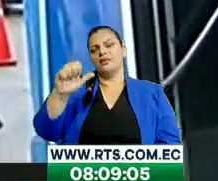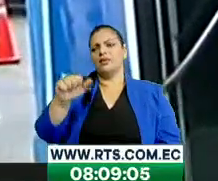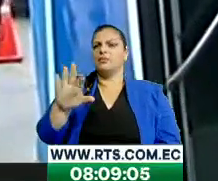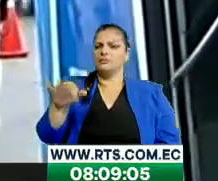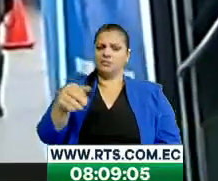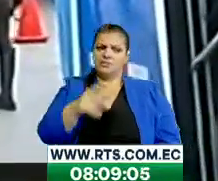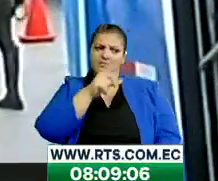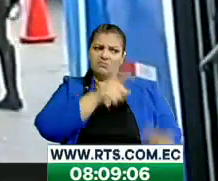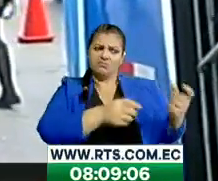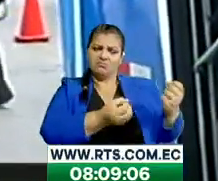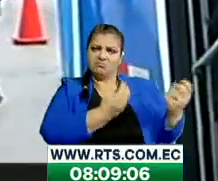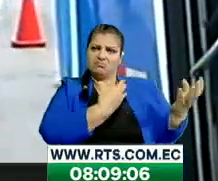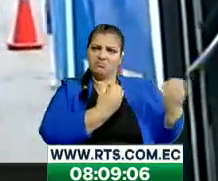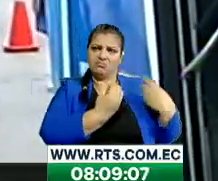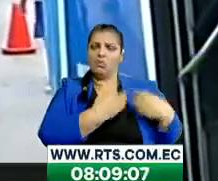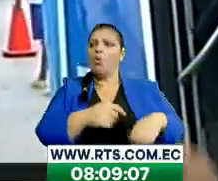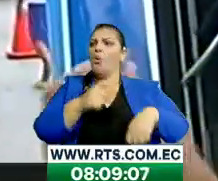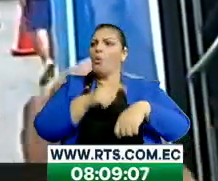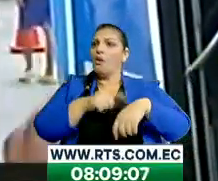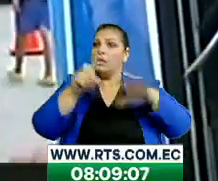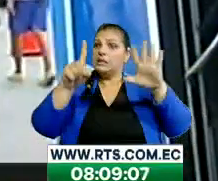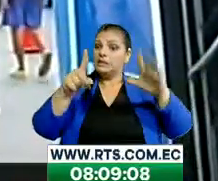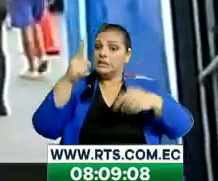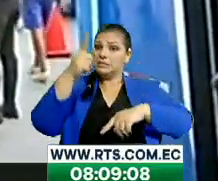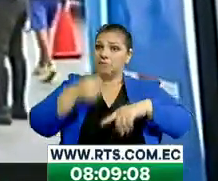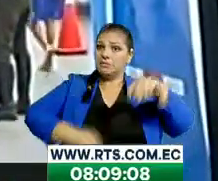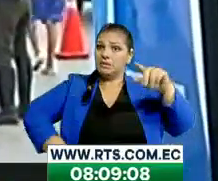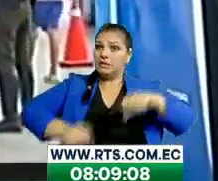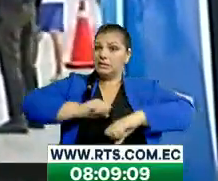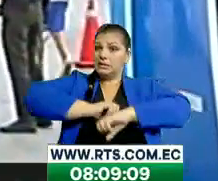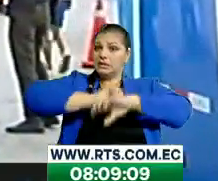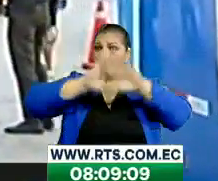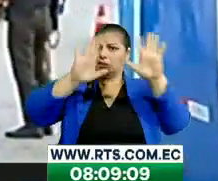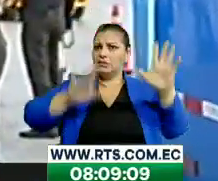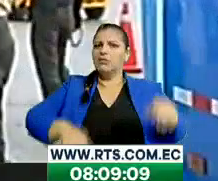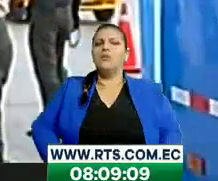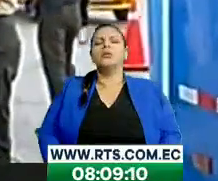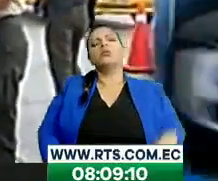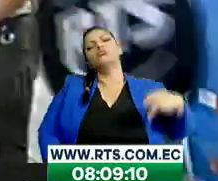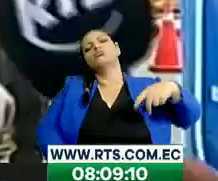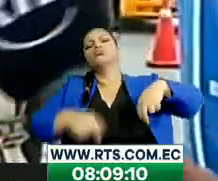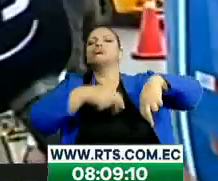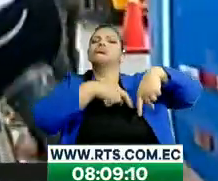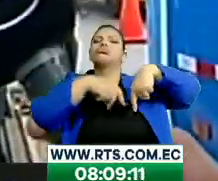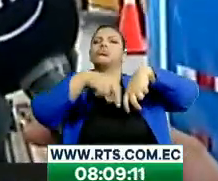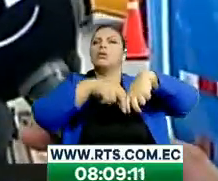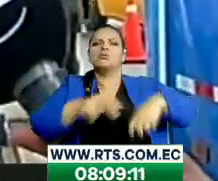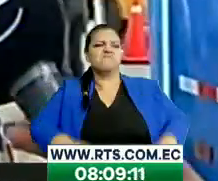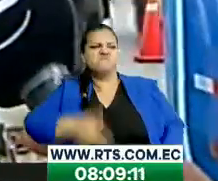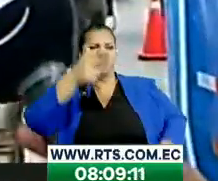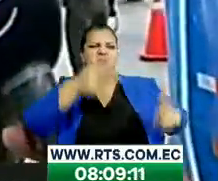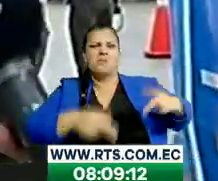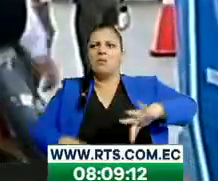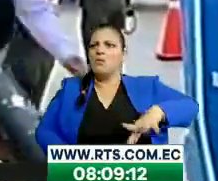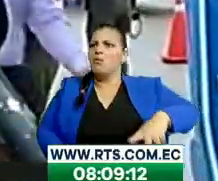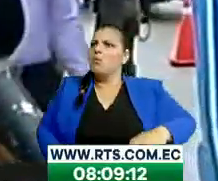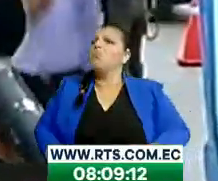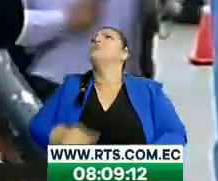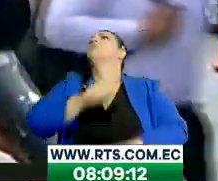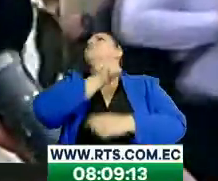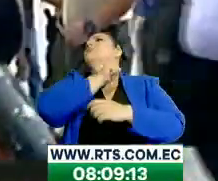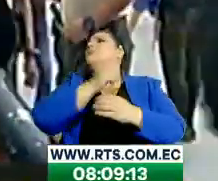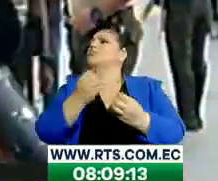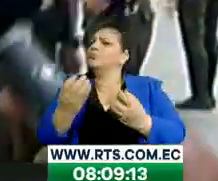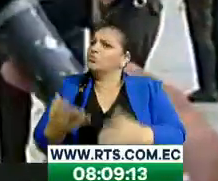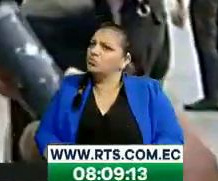la mañana, aprovechan para asaltar a los padres de familia. Conocedores de esta situación, se procede con estos operativos. Bueno, un saludo fraterno por parte de su